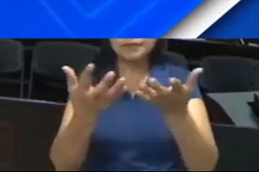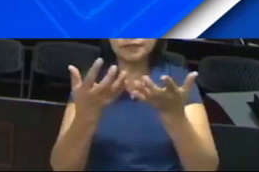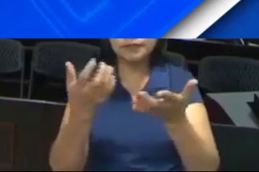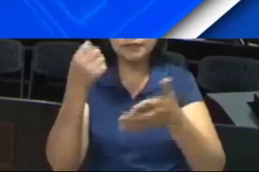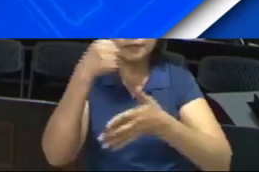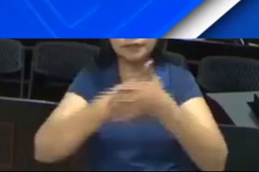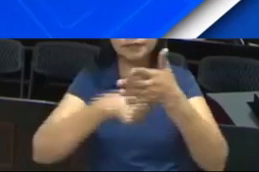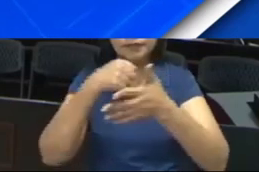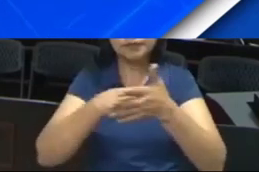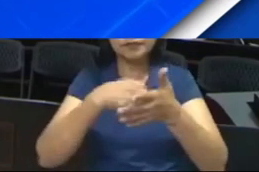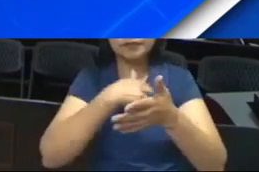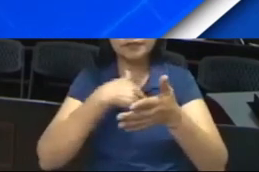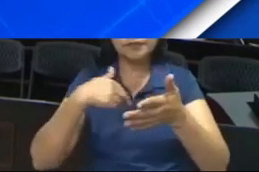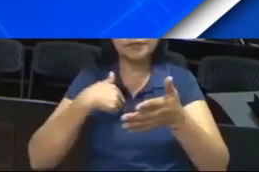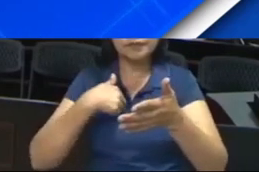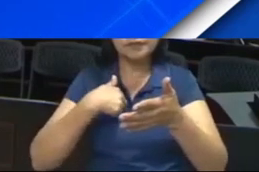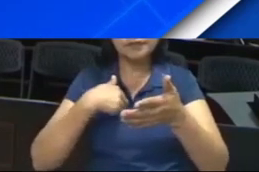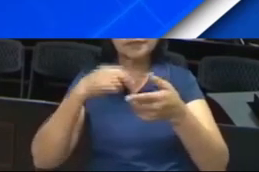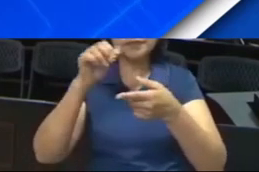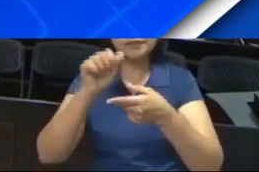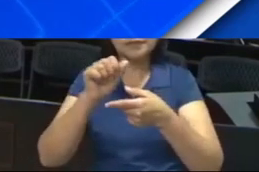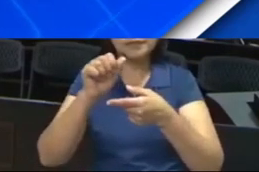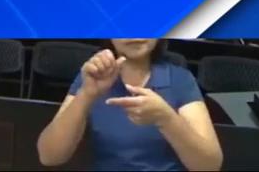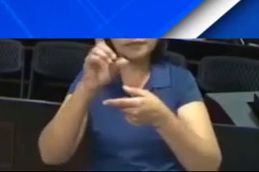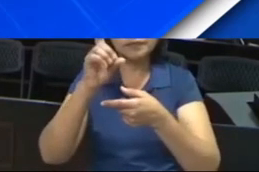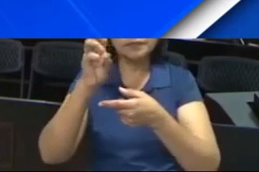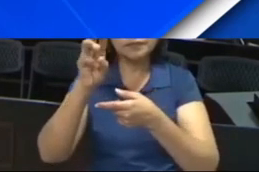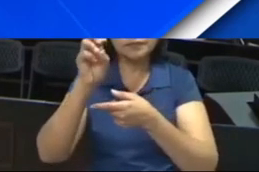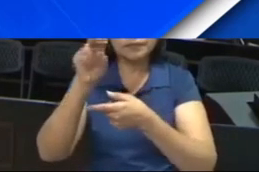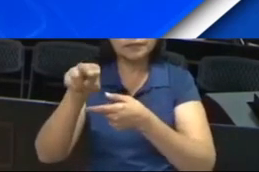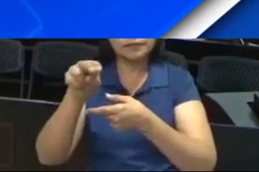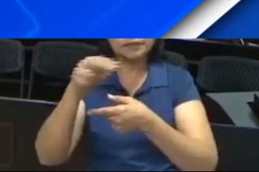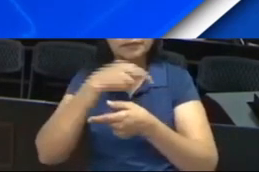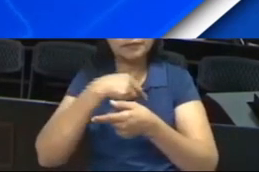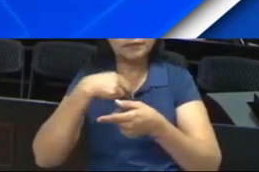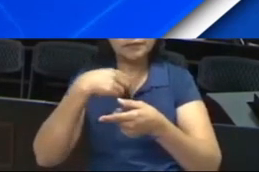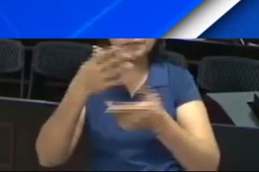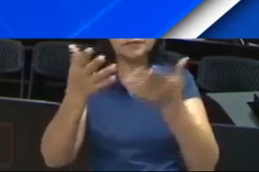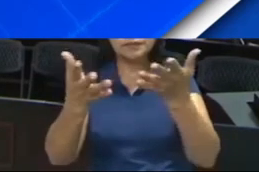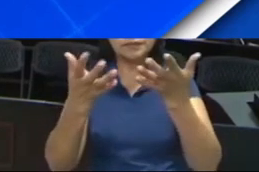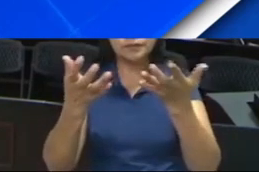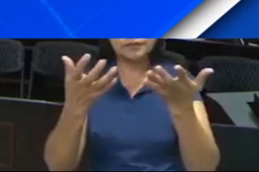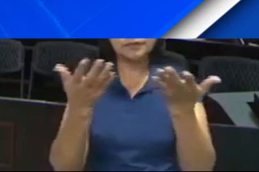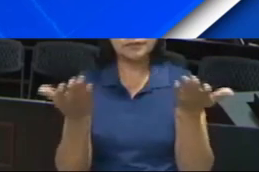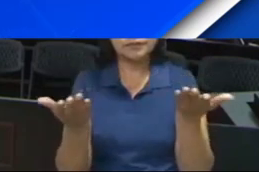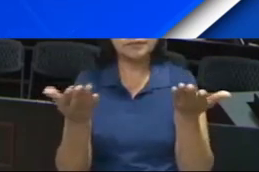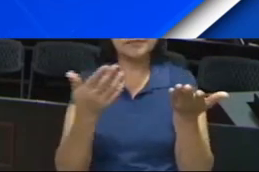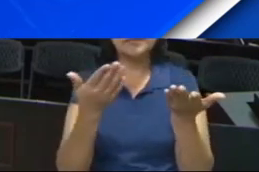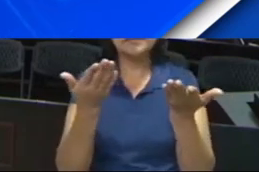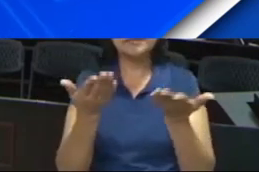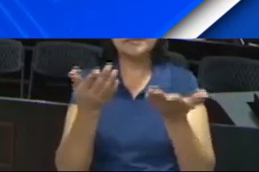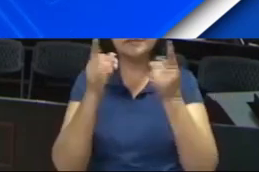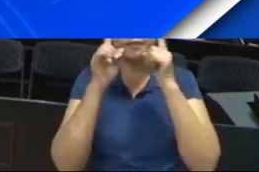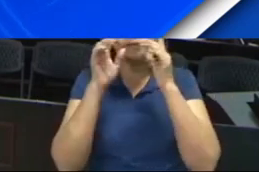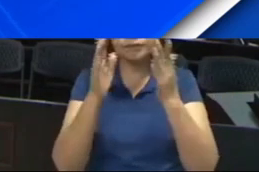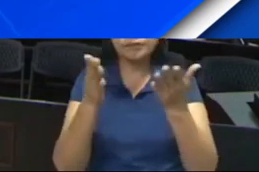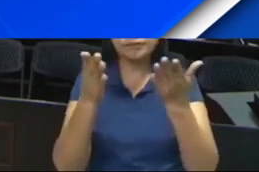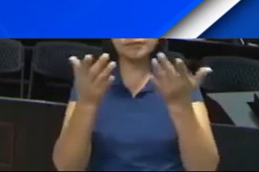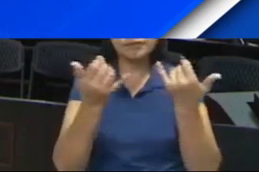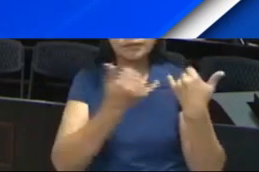el fortalecimiento de la administración del Estado en función del interés público, preservando